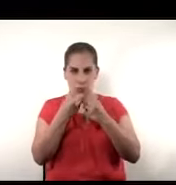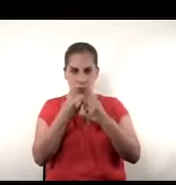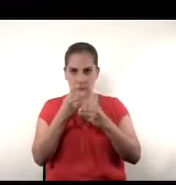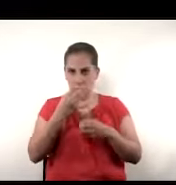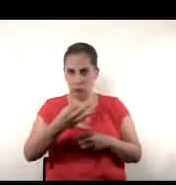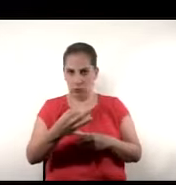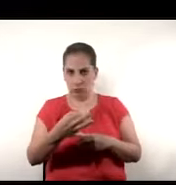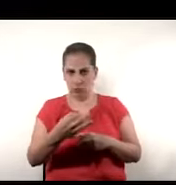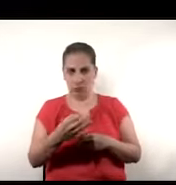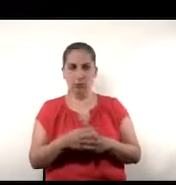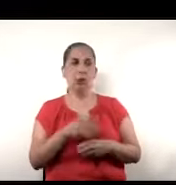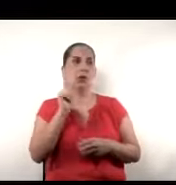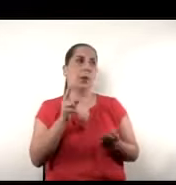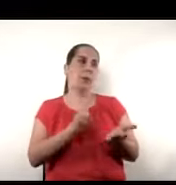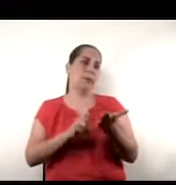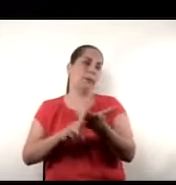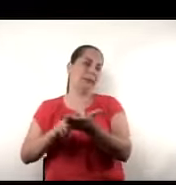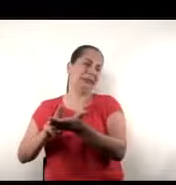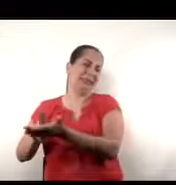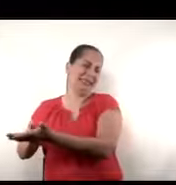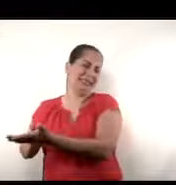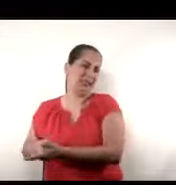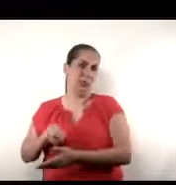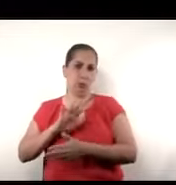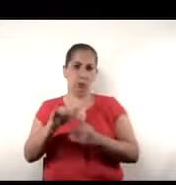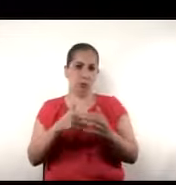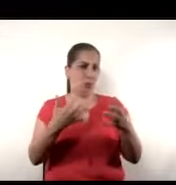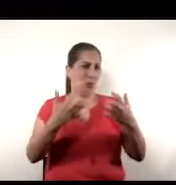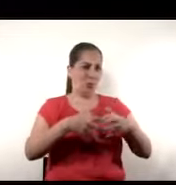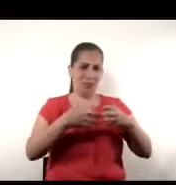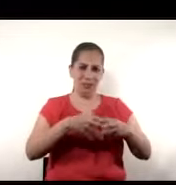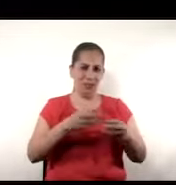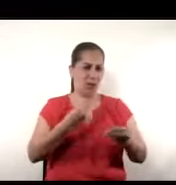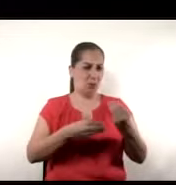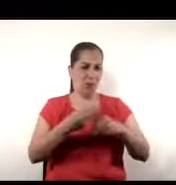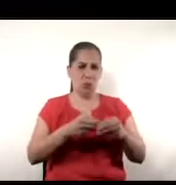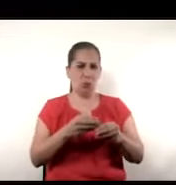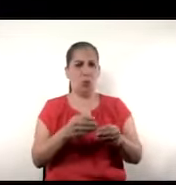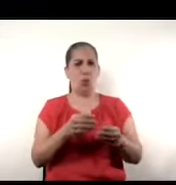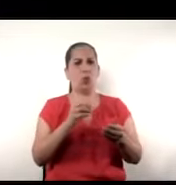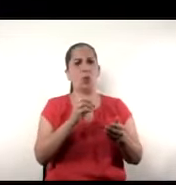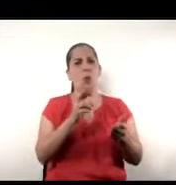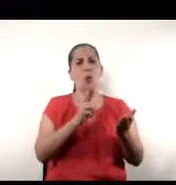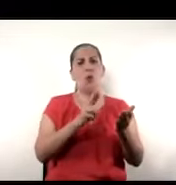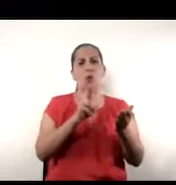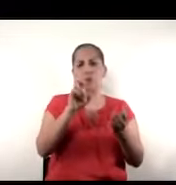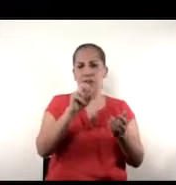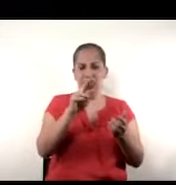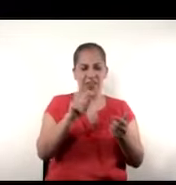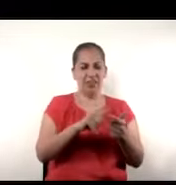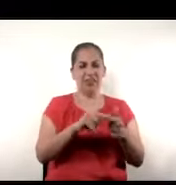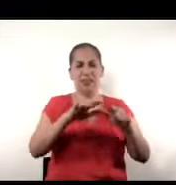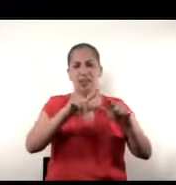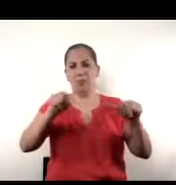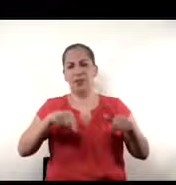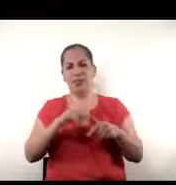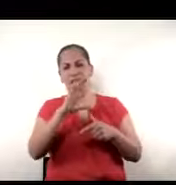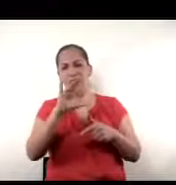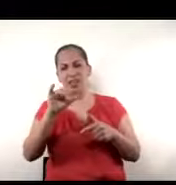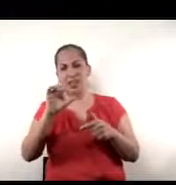aparte de todos los impuestos que tiene que pagar cualquier empresario o productor, ¿verdad? Como el impuesto de renta, la planilla de la caja, IVA,